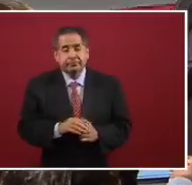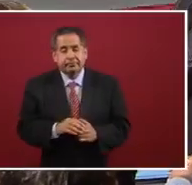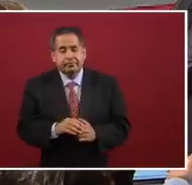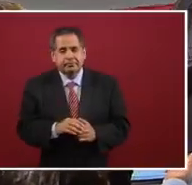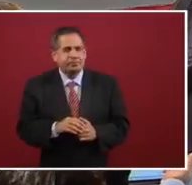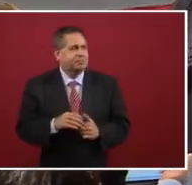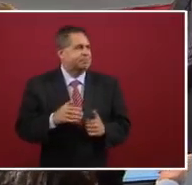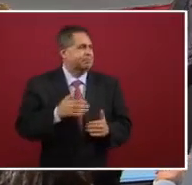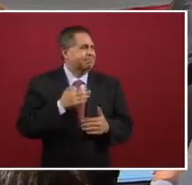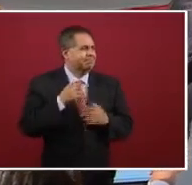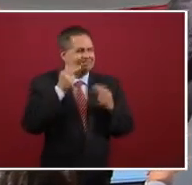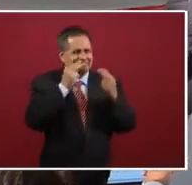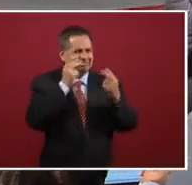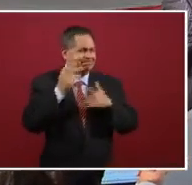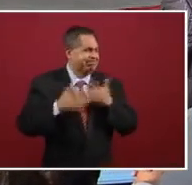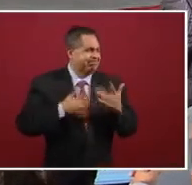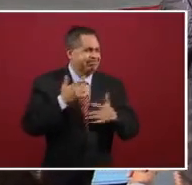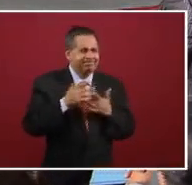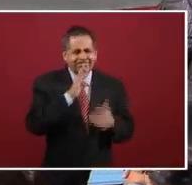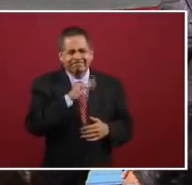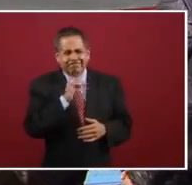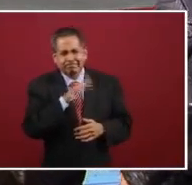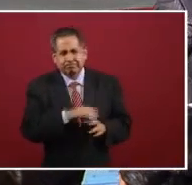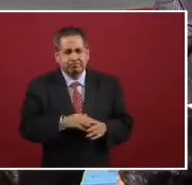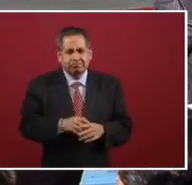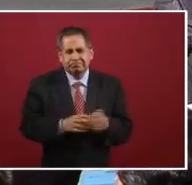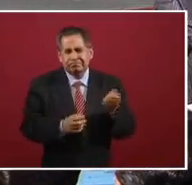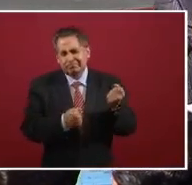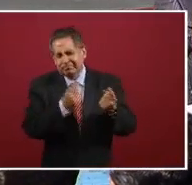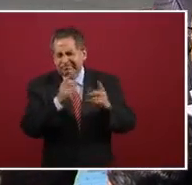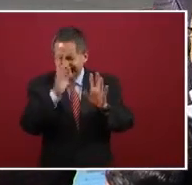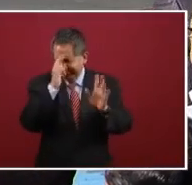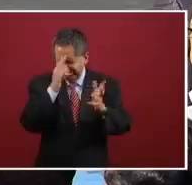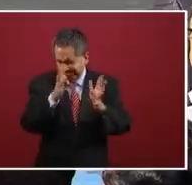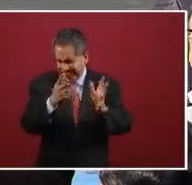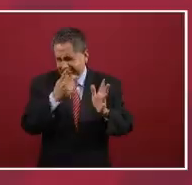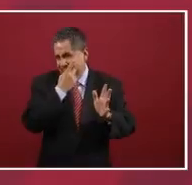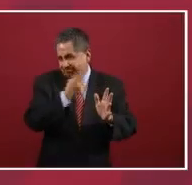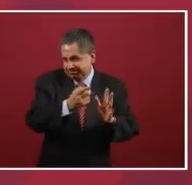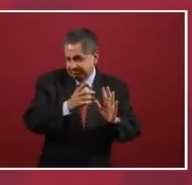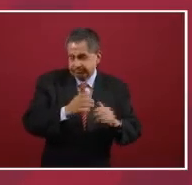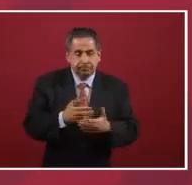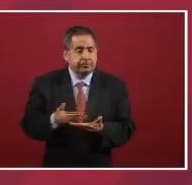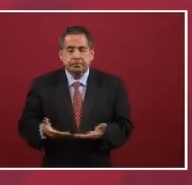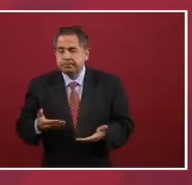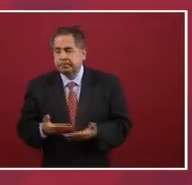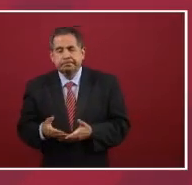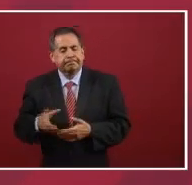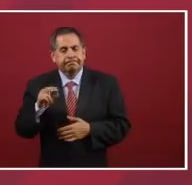un mal humor social, alguna expresión así? Ahora no,